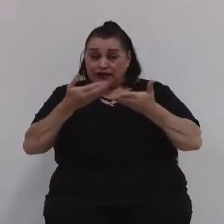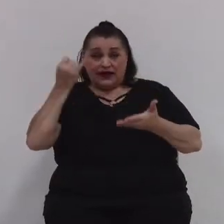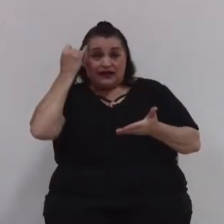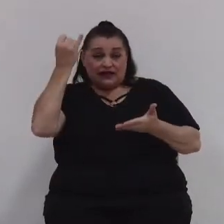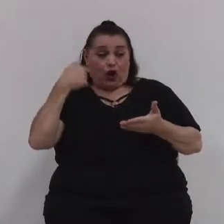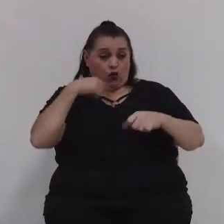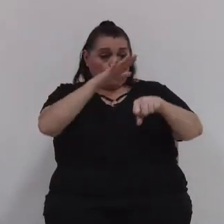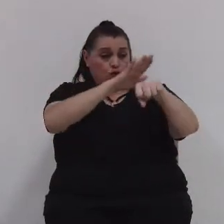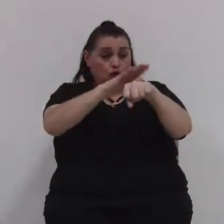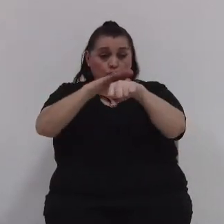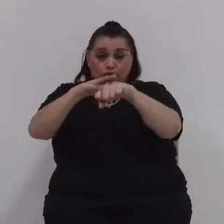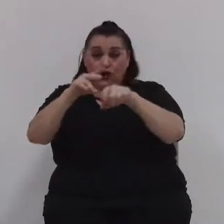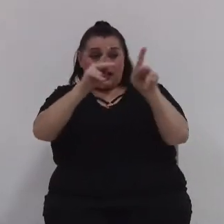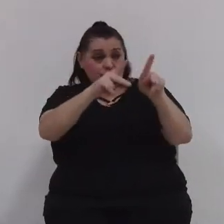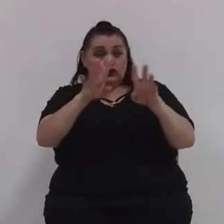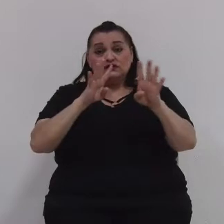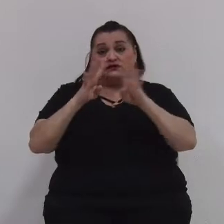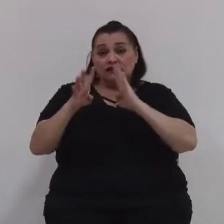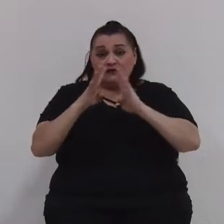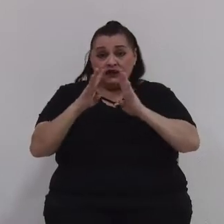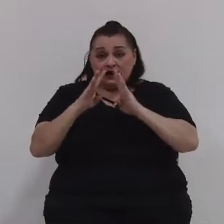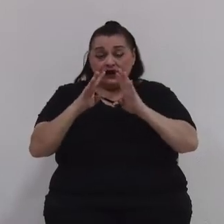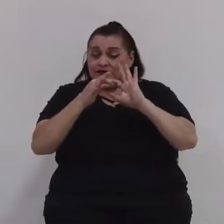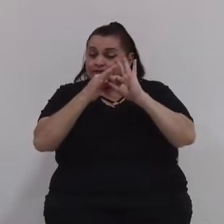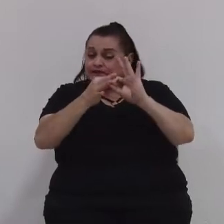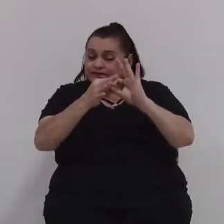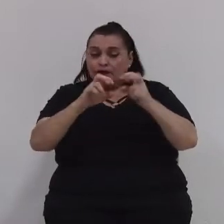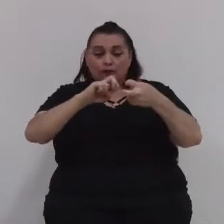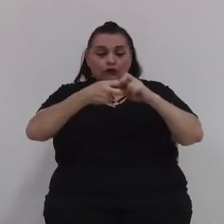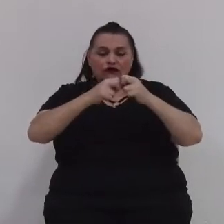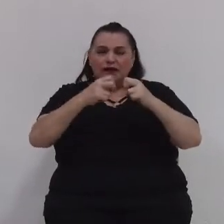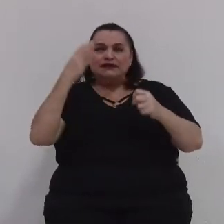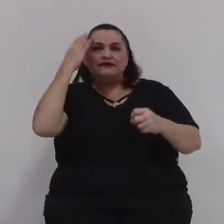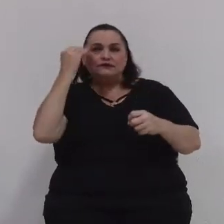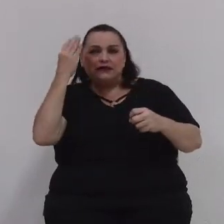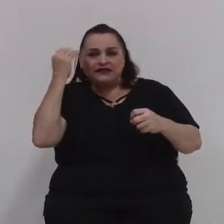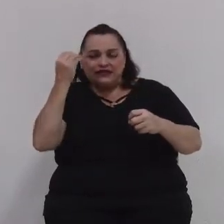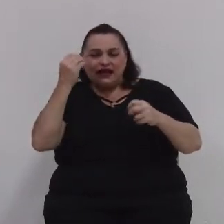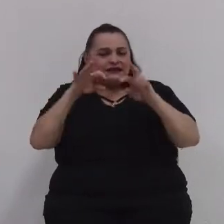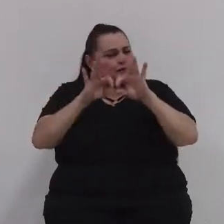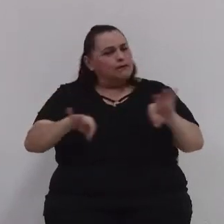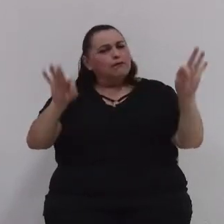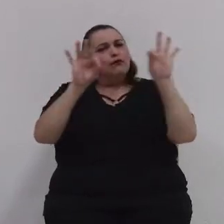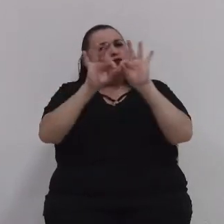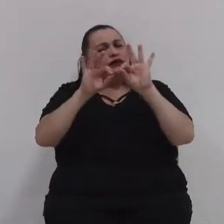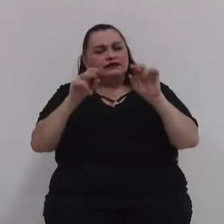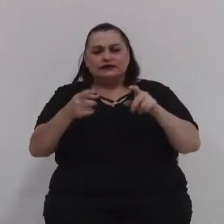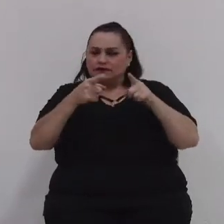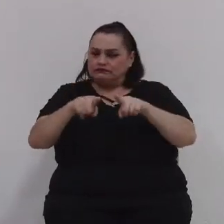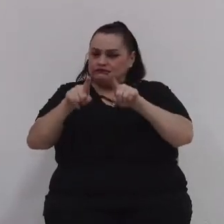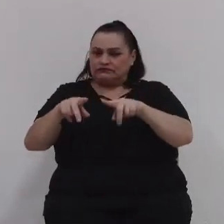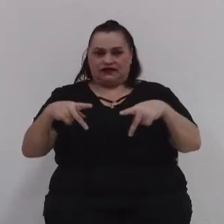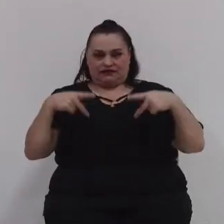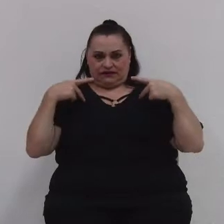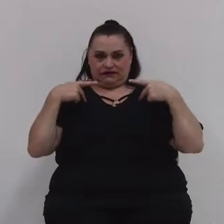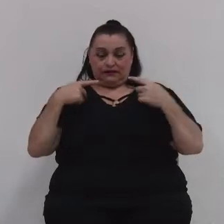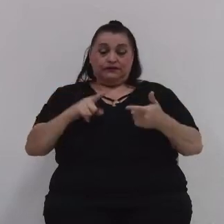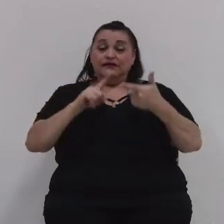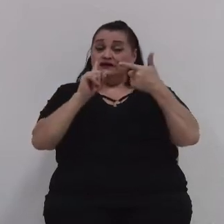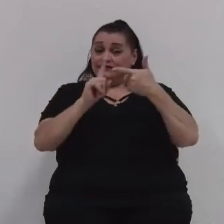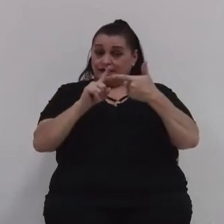convoca a la gente a hablar es sobre los problemas experienciales o vitales que están viviendo. Y segundo,